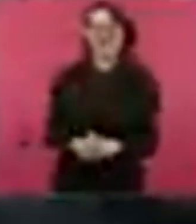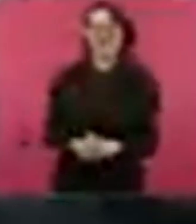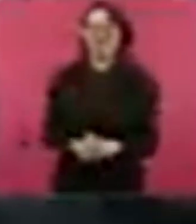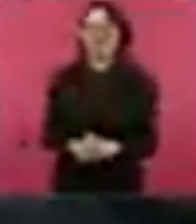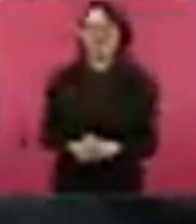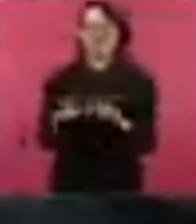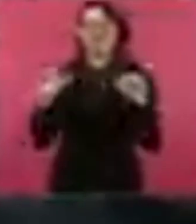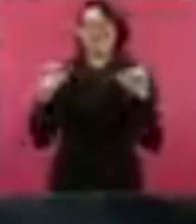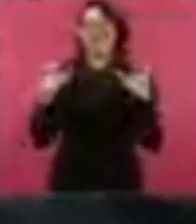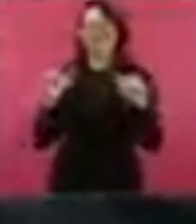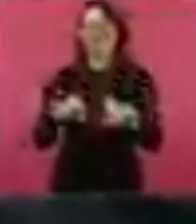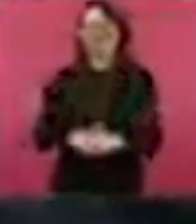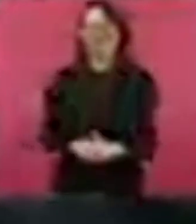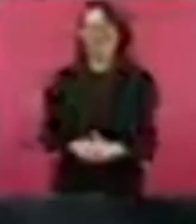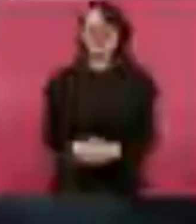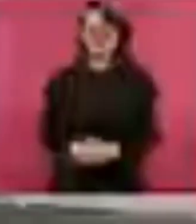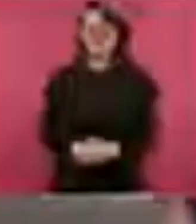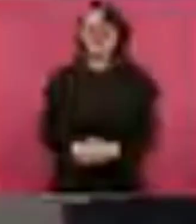Bueno, adiós.